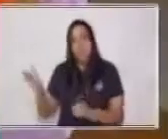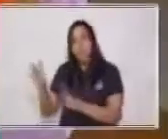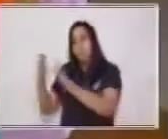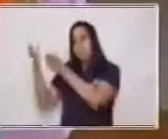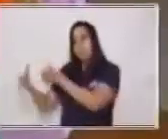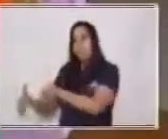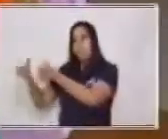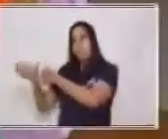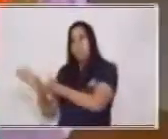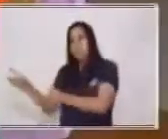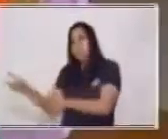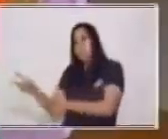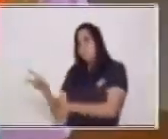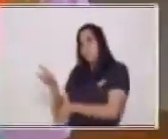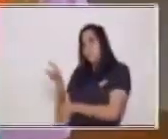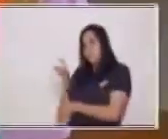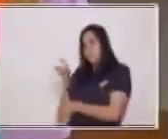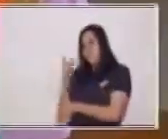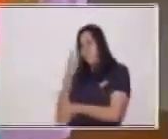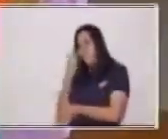qué oración nos saca.